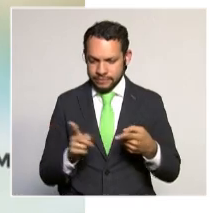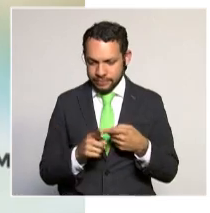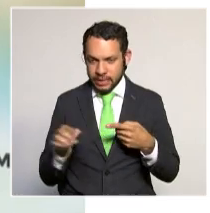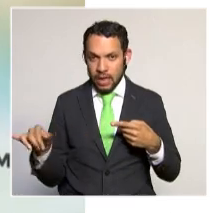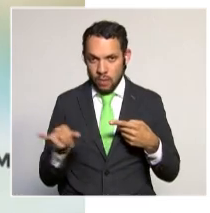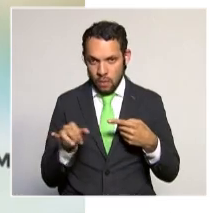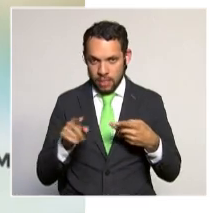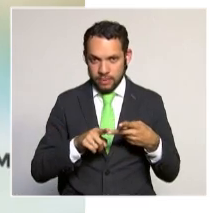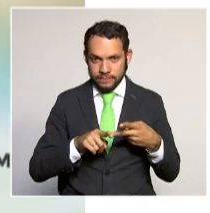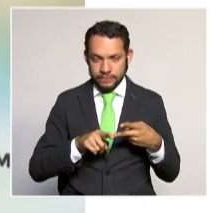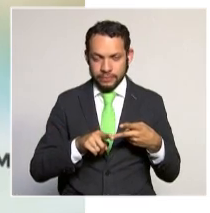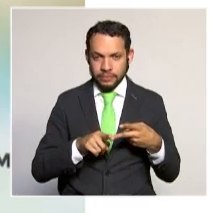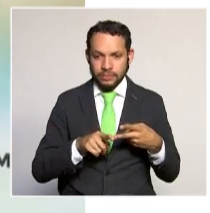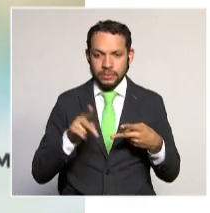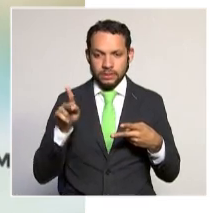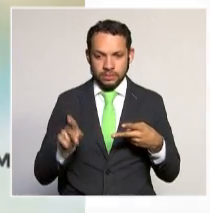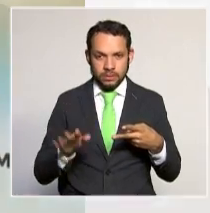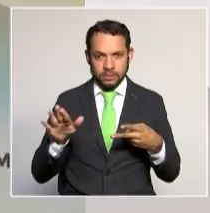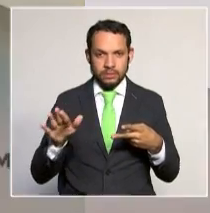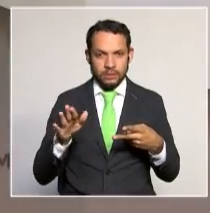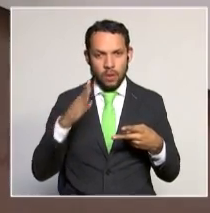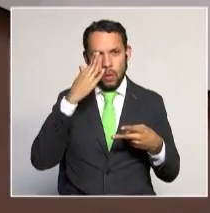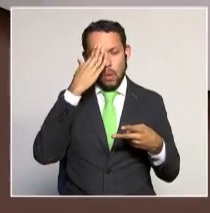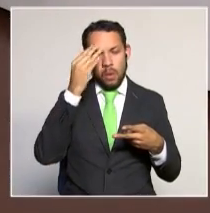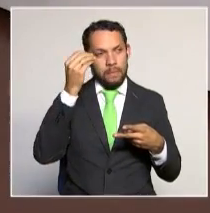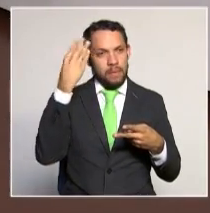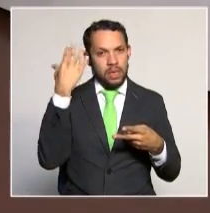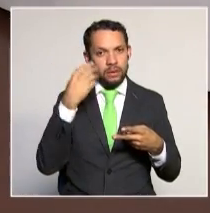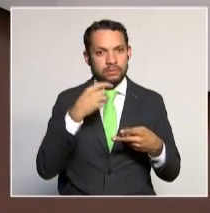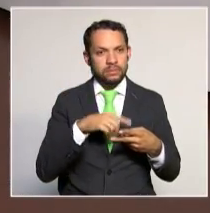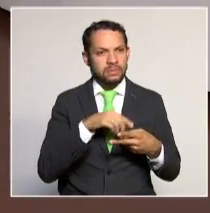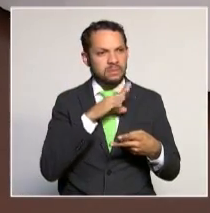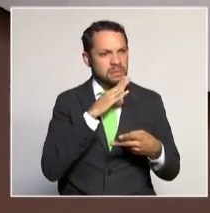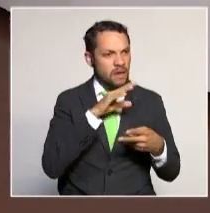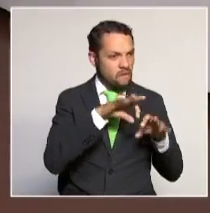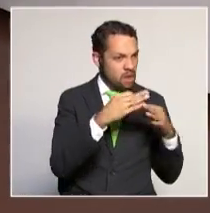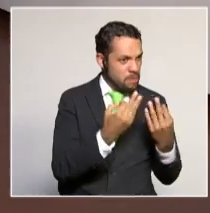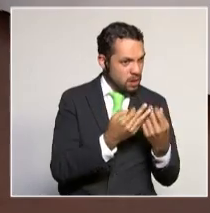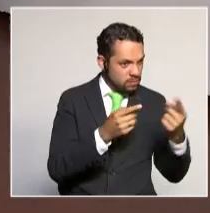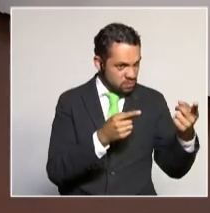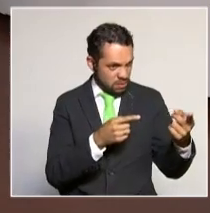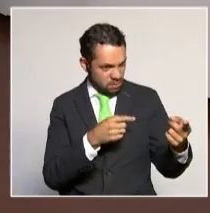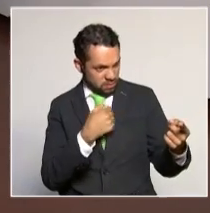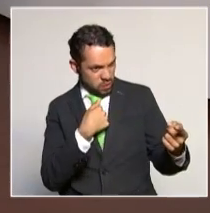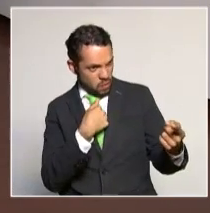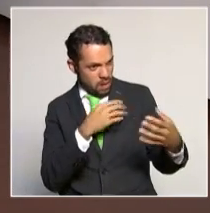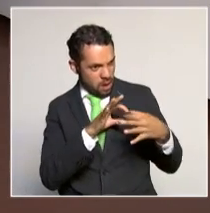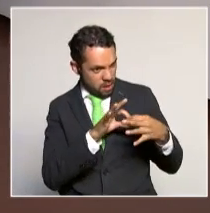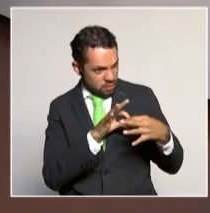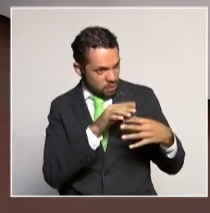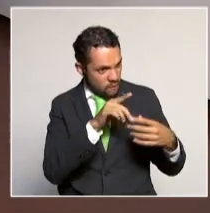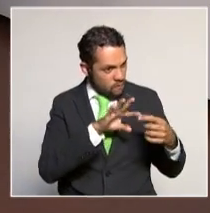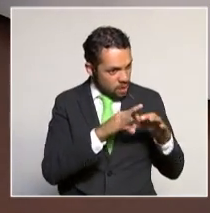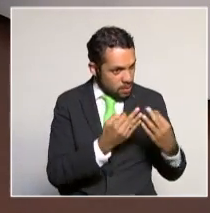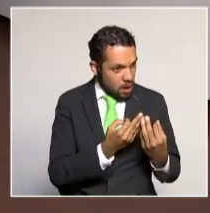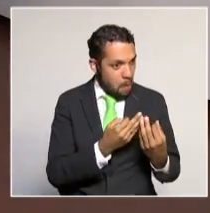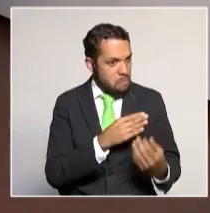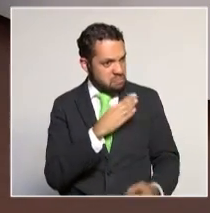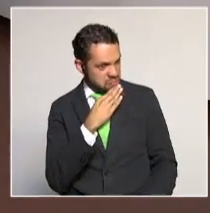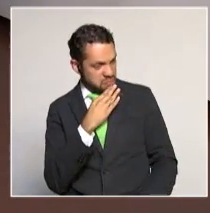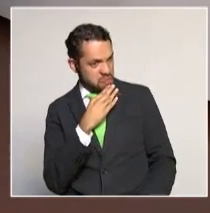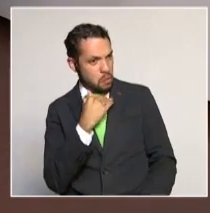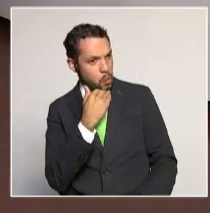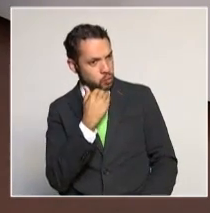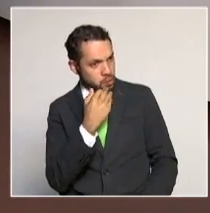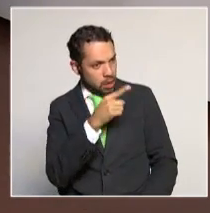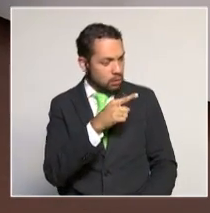Igualmente, en las pérdidas involucradas con la memoria, la persona no reconoce familiares. Si están en una reunión